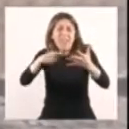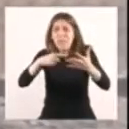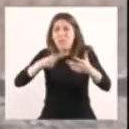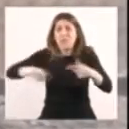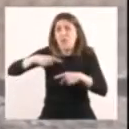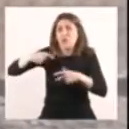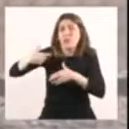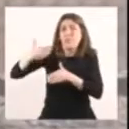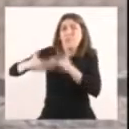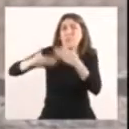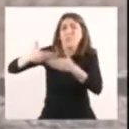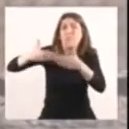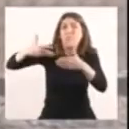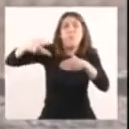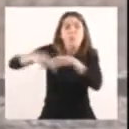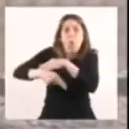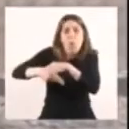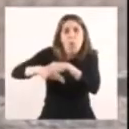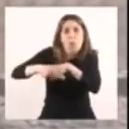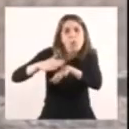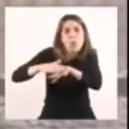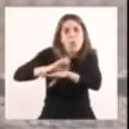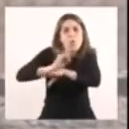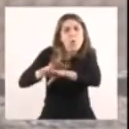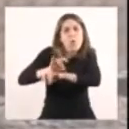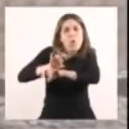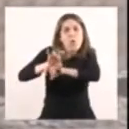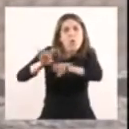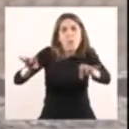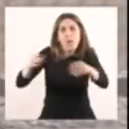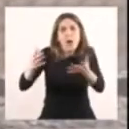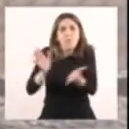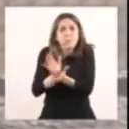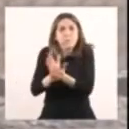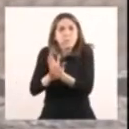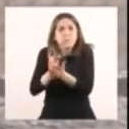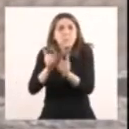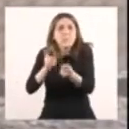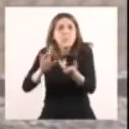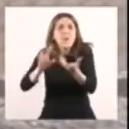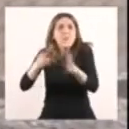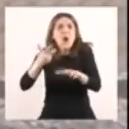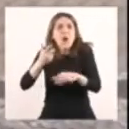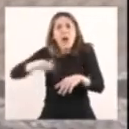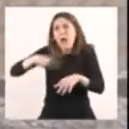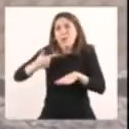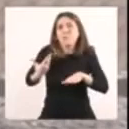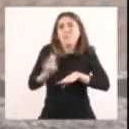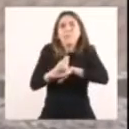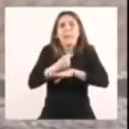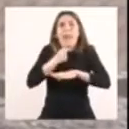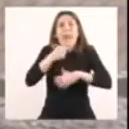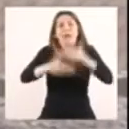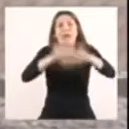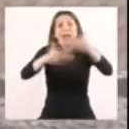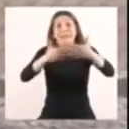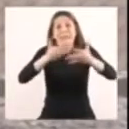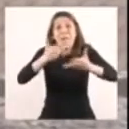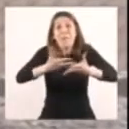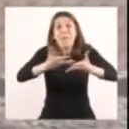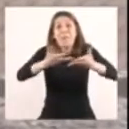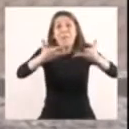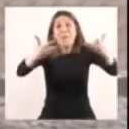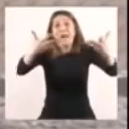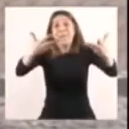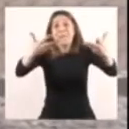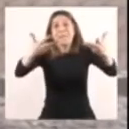este tiempo para poder desarrollarnos y crecer del modo que hubiéramos querido desarrollarnos y crecer. Pero bueno,